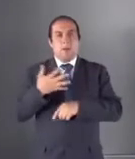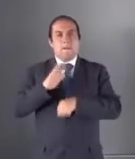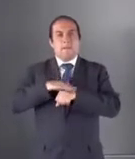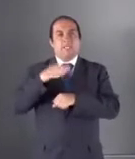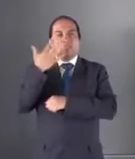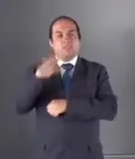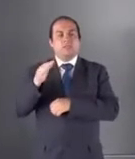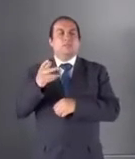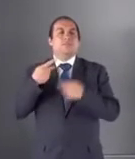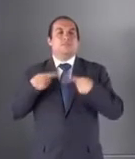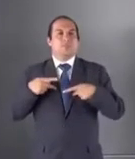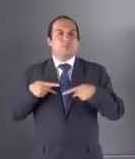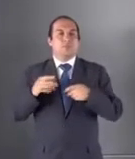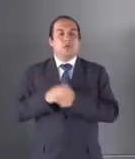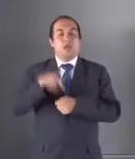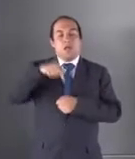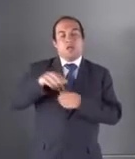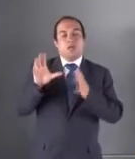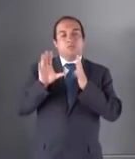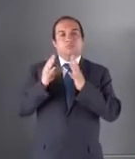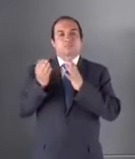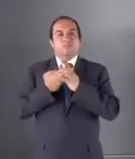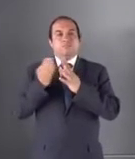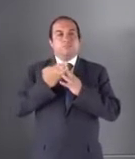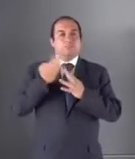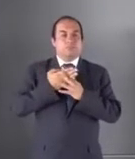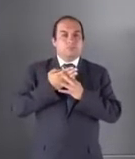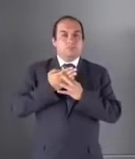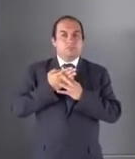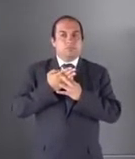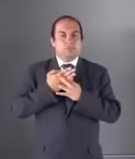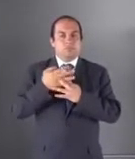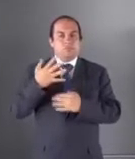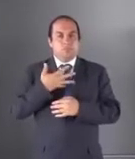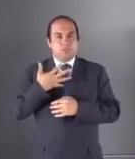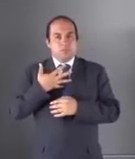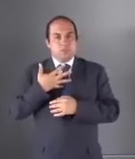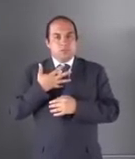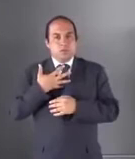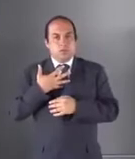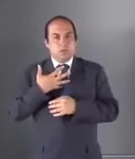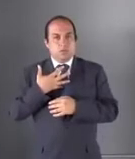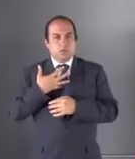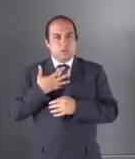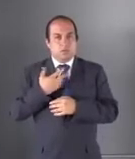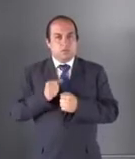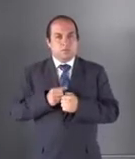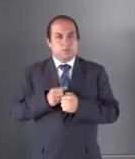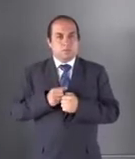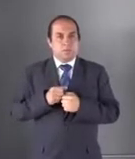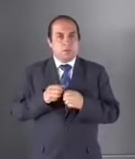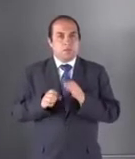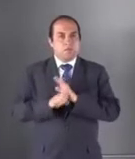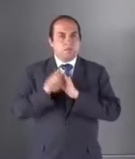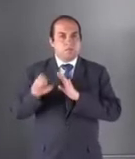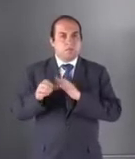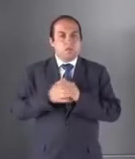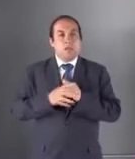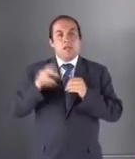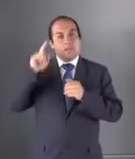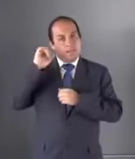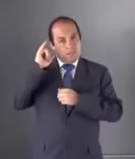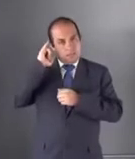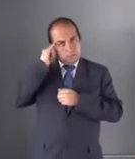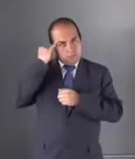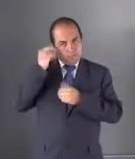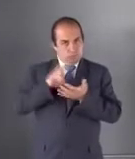Aquí, bueno, las estaciones, y aquí brevemente les informo los avances por estación. En el caso de la de Indios Verdes está